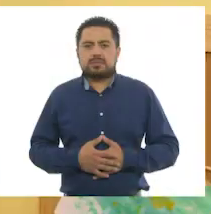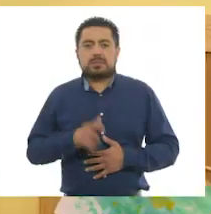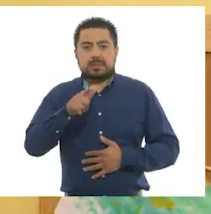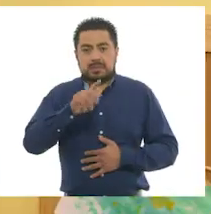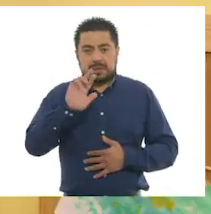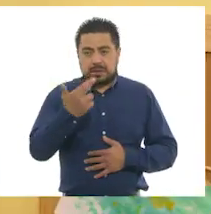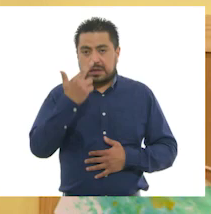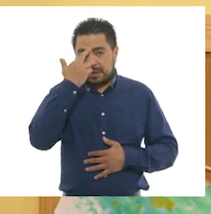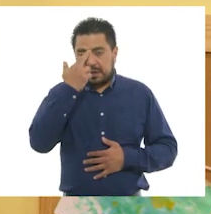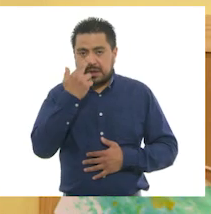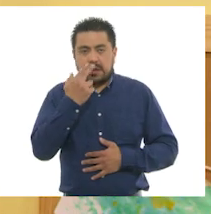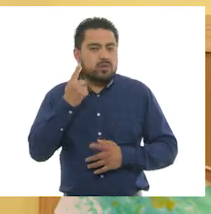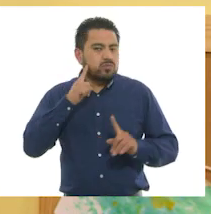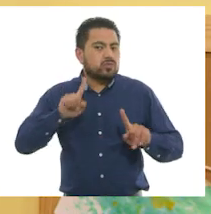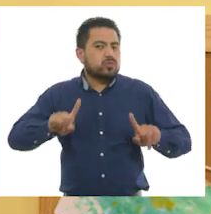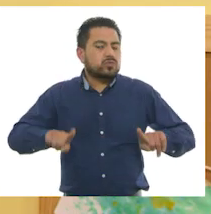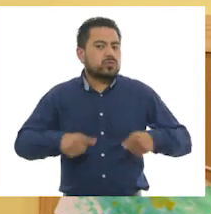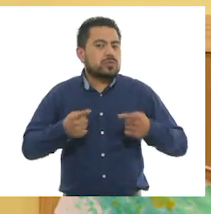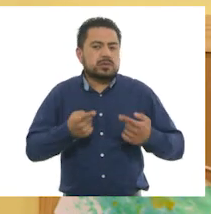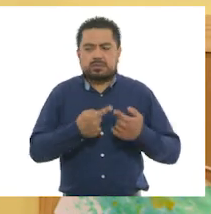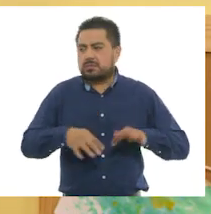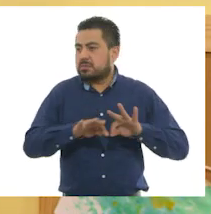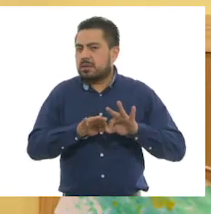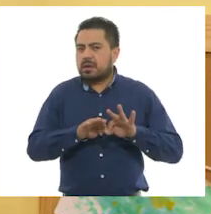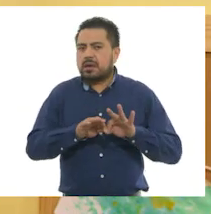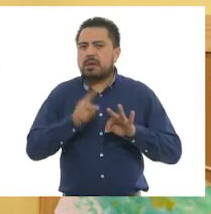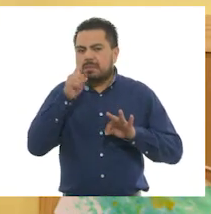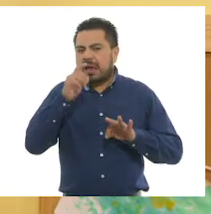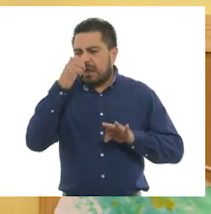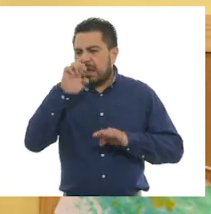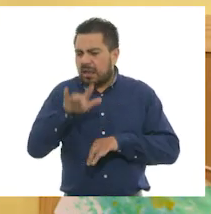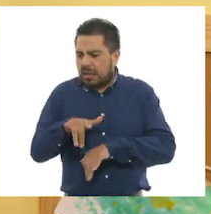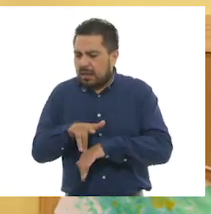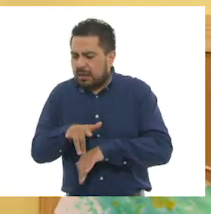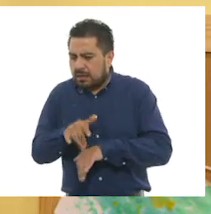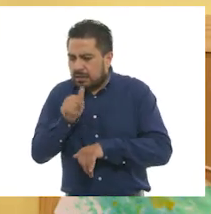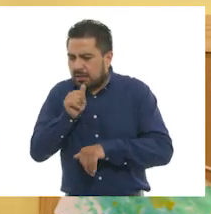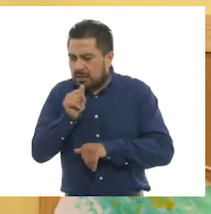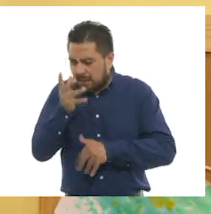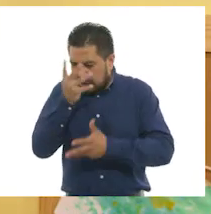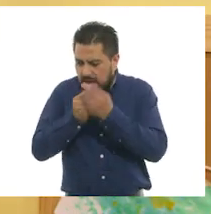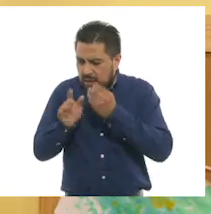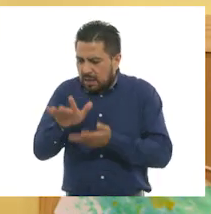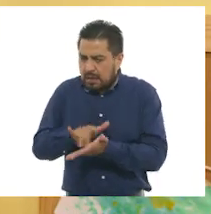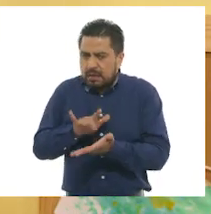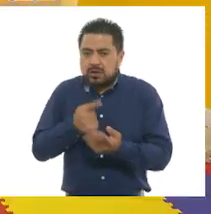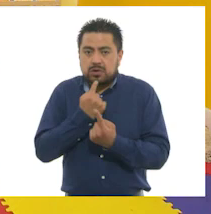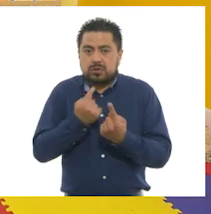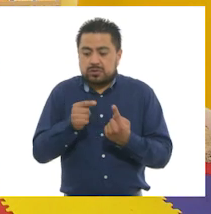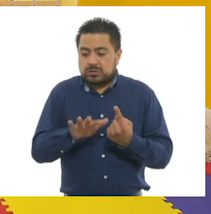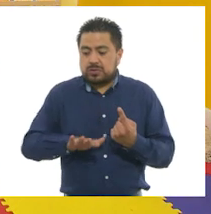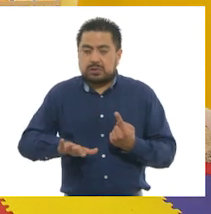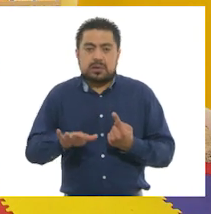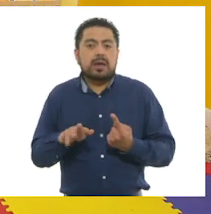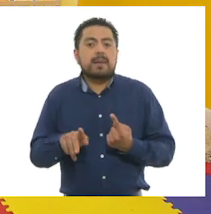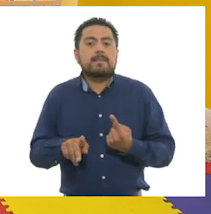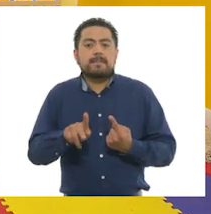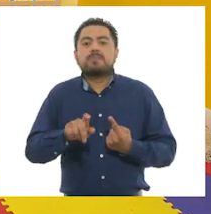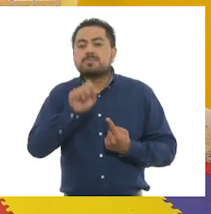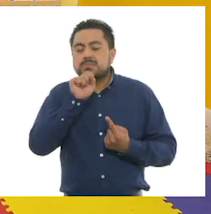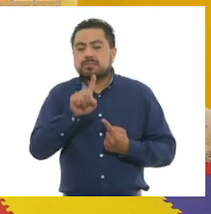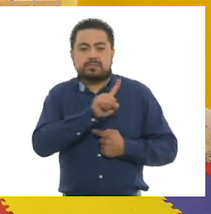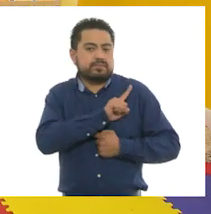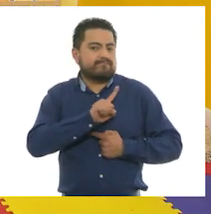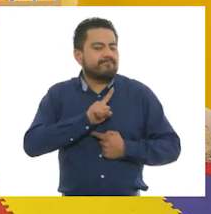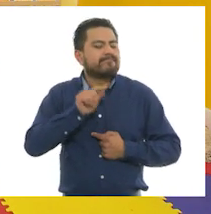Recuerden que la presencia de la música es muy importante en las experiencias de aprendizaje de las niñas y los niños, pero también